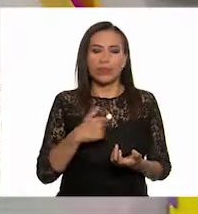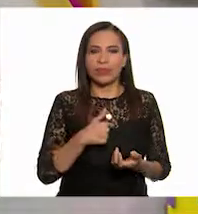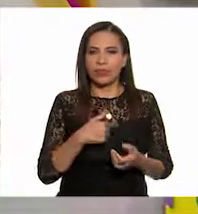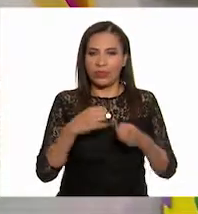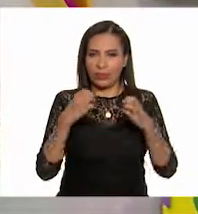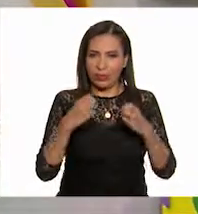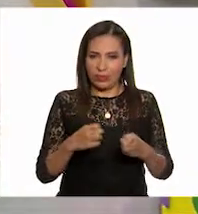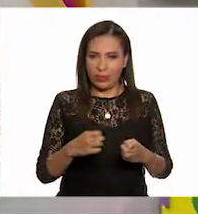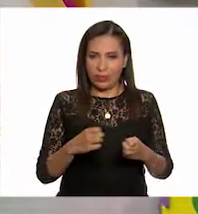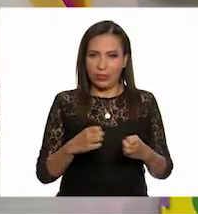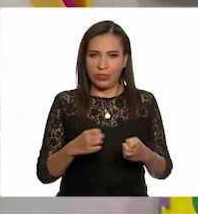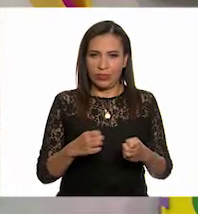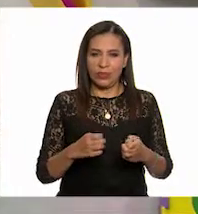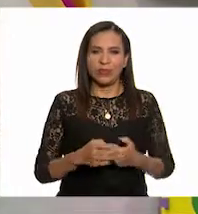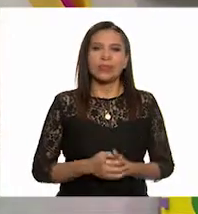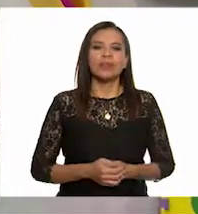estoy...